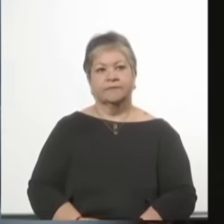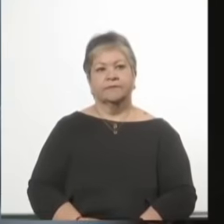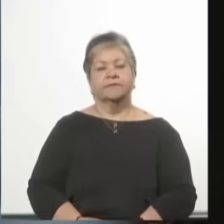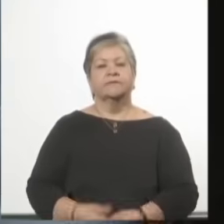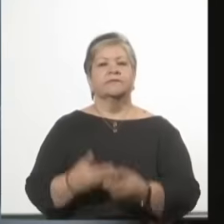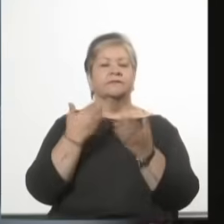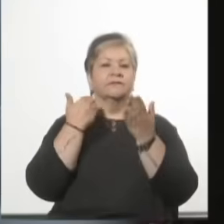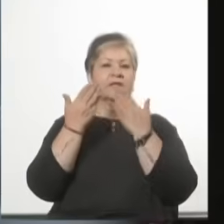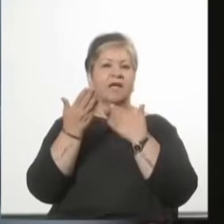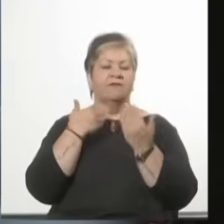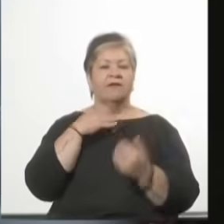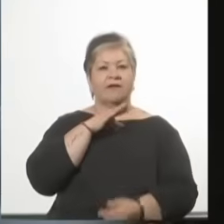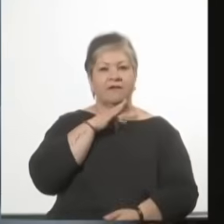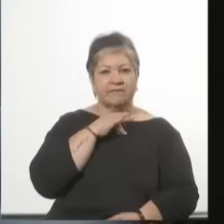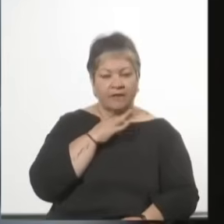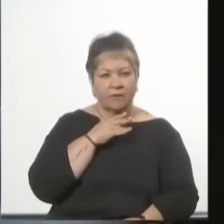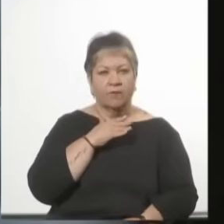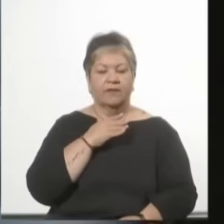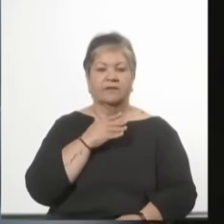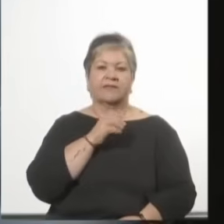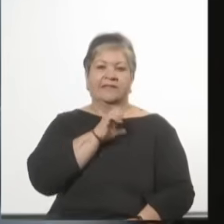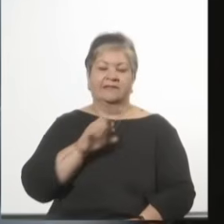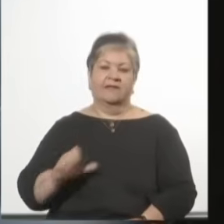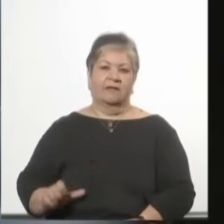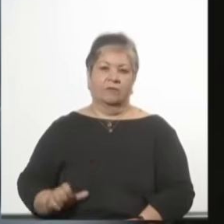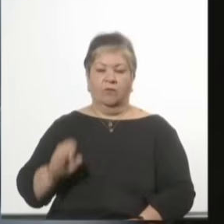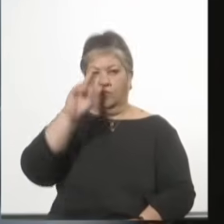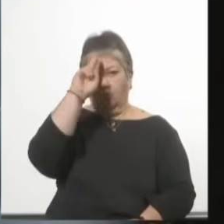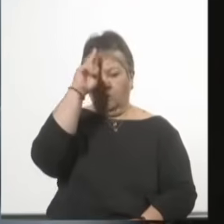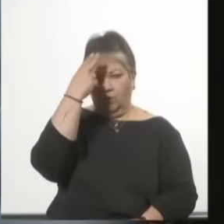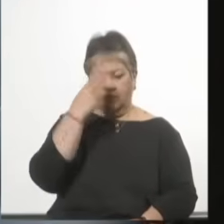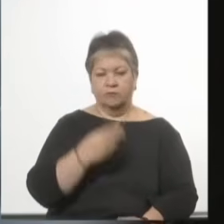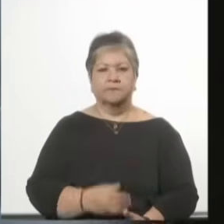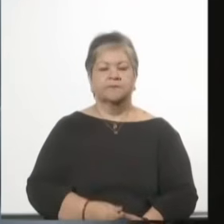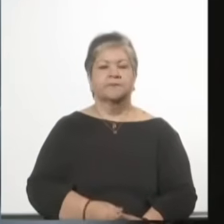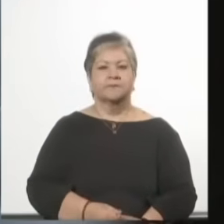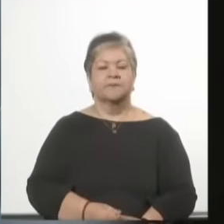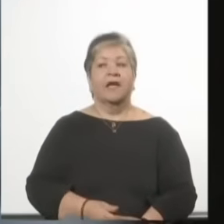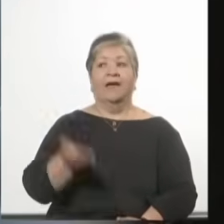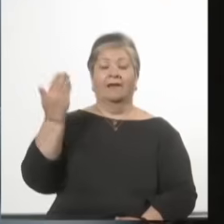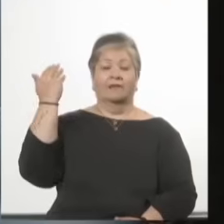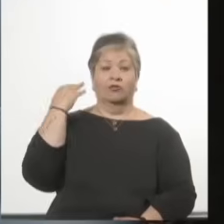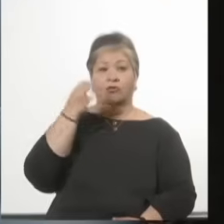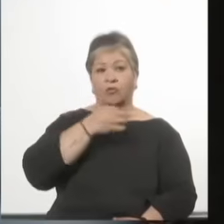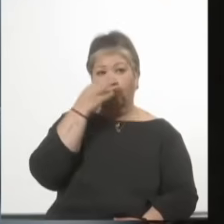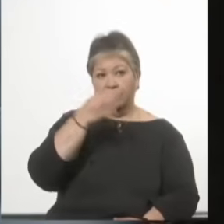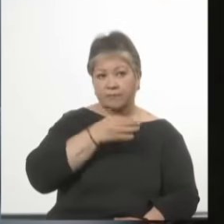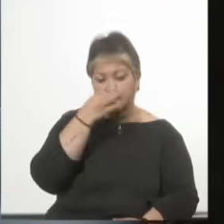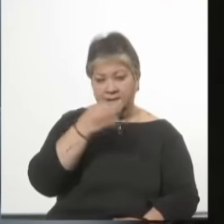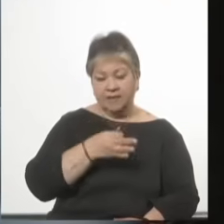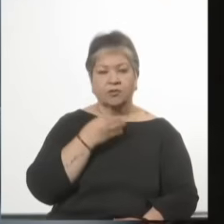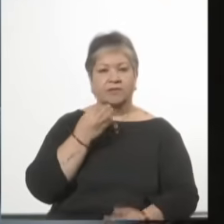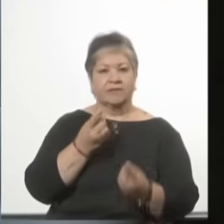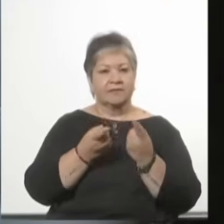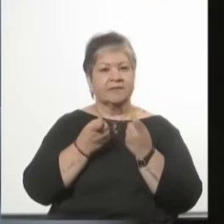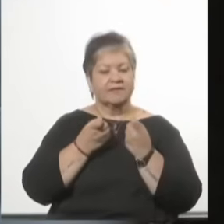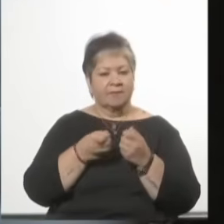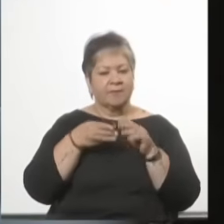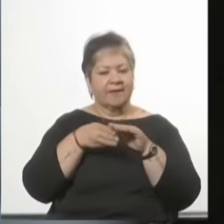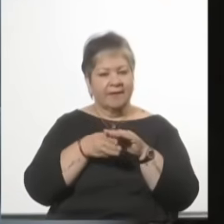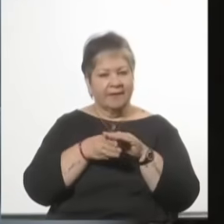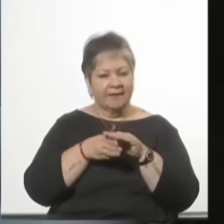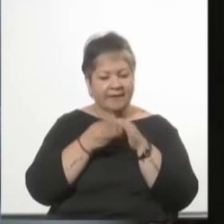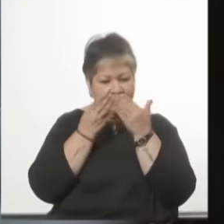acerca del fraude cometido contra el Estado uruguayo. Realizados los anteriores comentarios que entendimos necesario efectuar a modo de